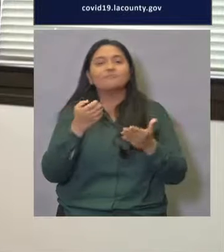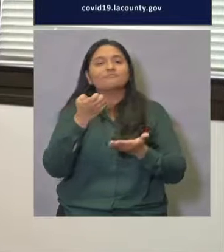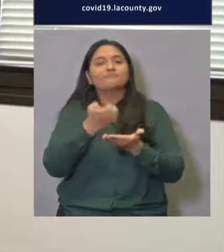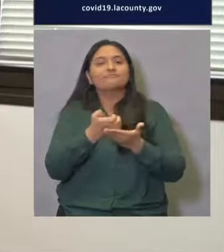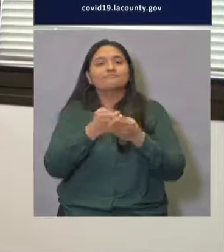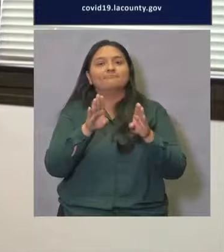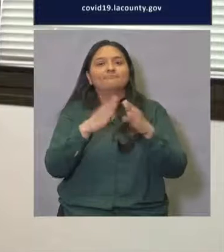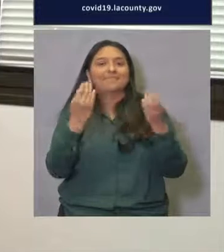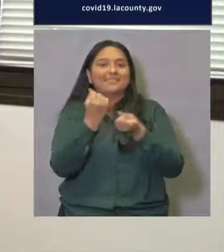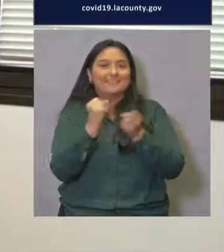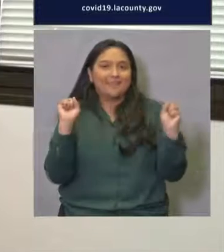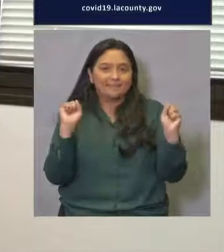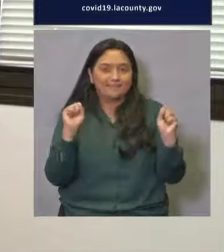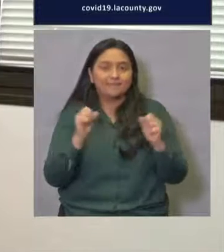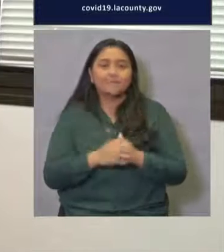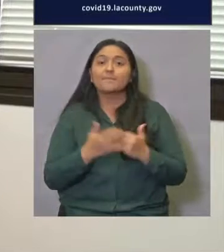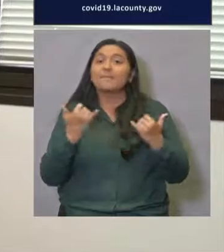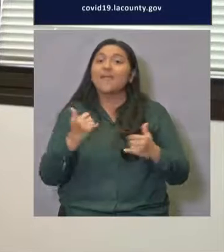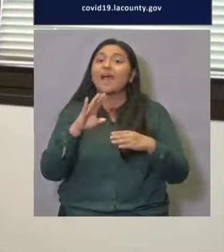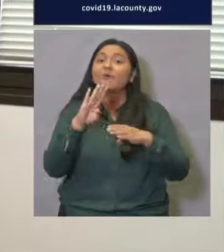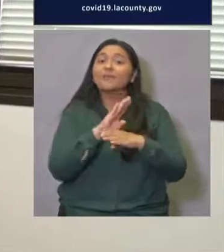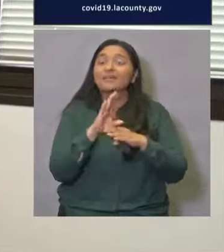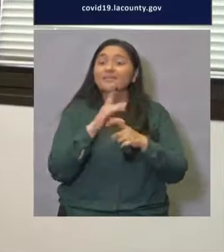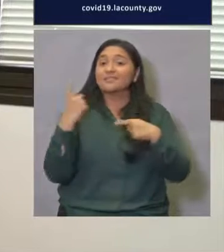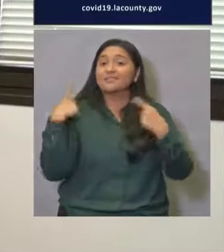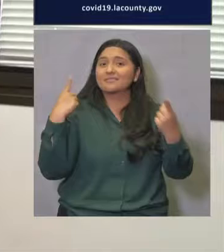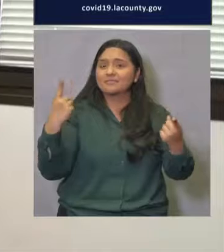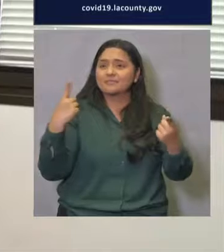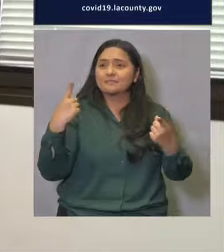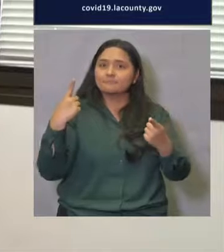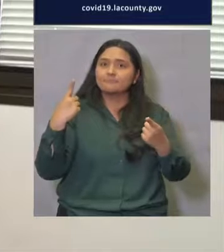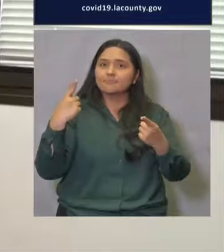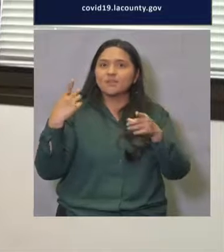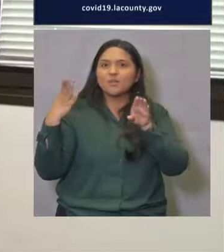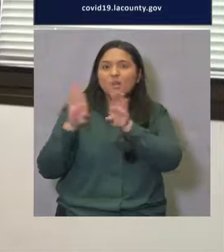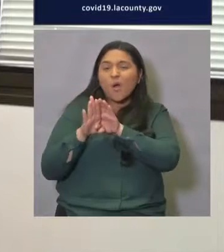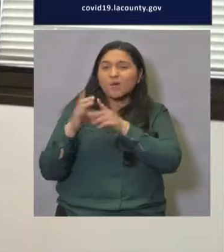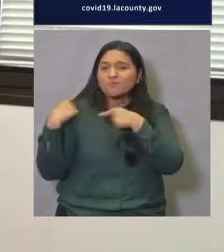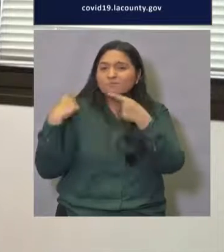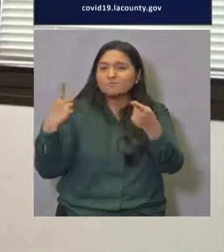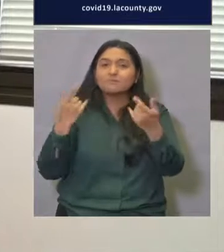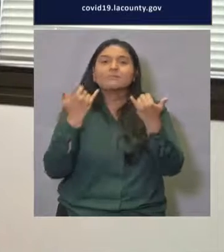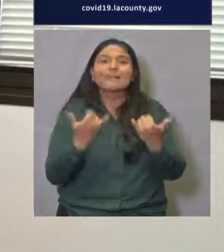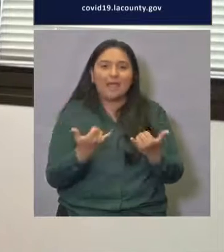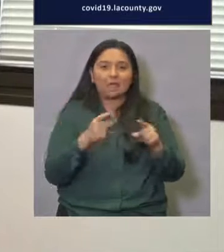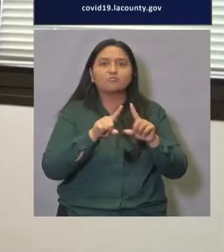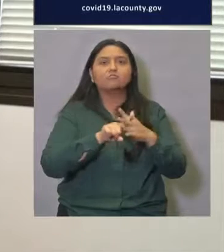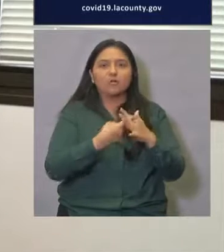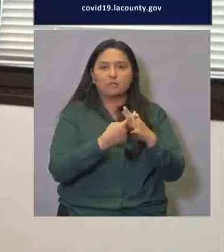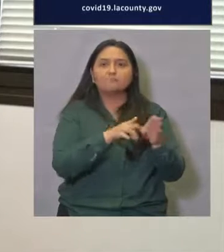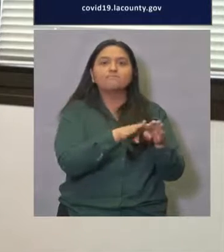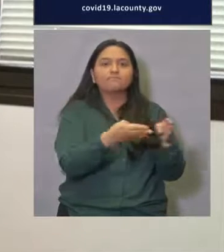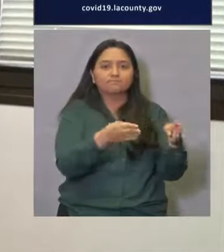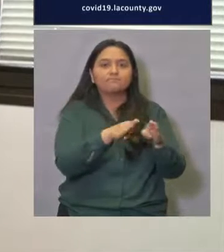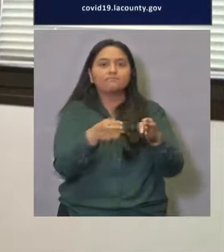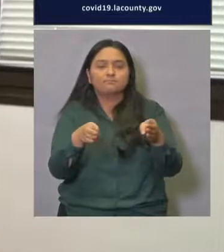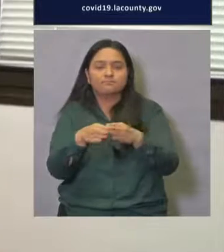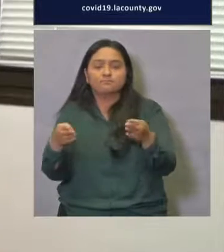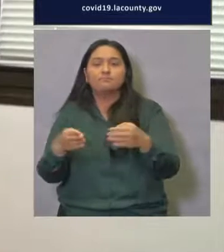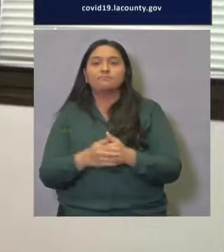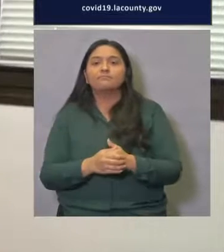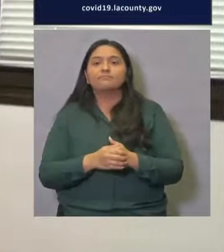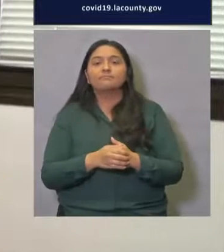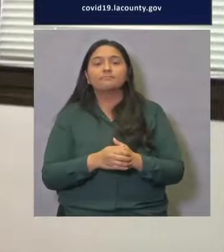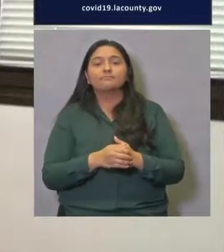segura. Ahora negocios que han permanecido cerrados pueden empezar a reabrir. Esto fue posible por